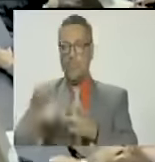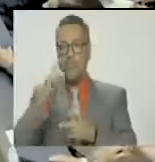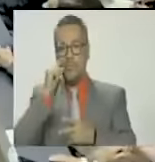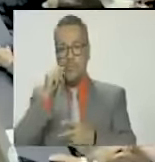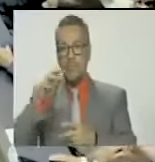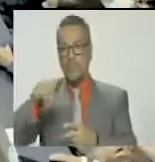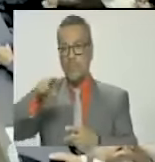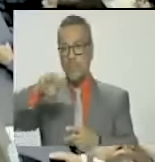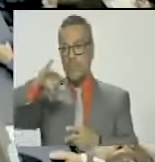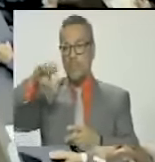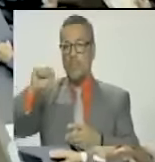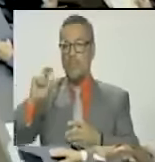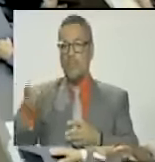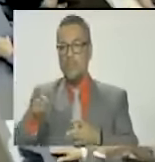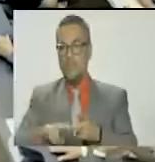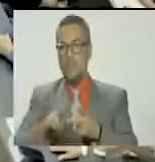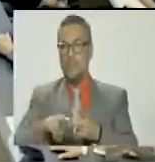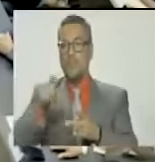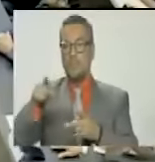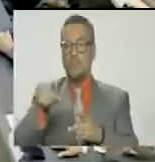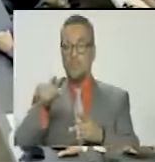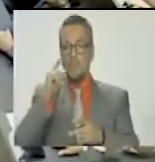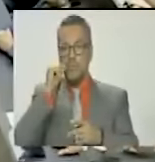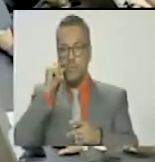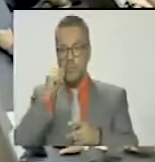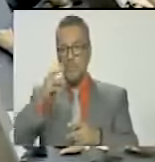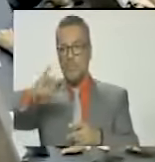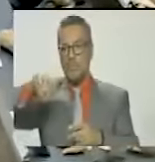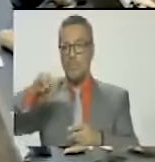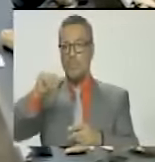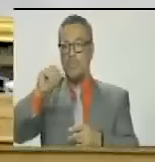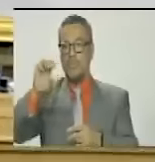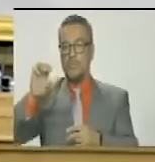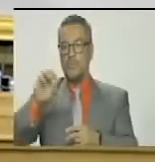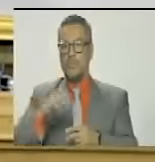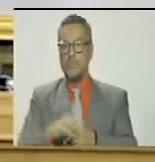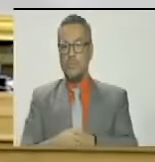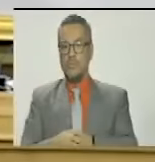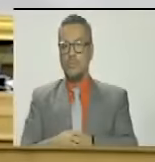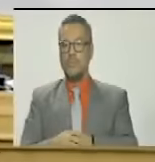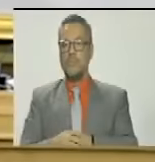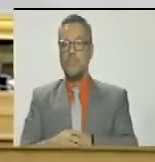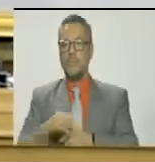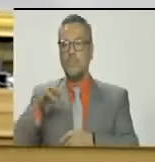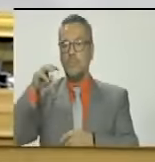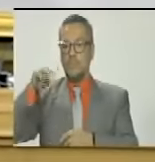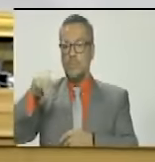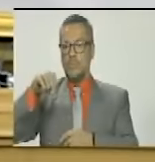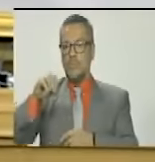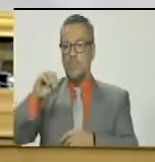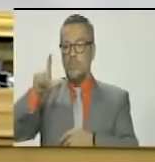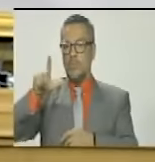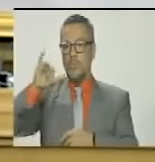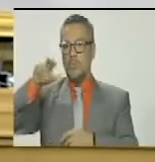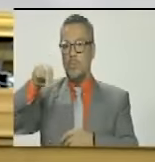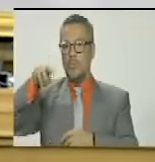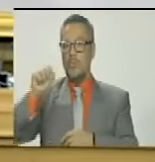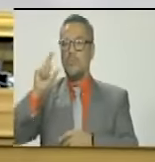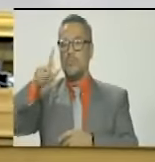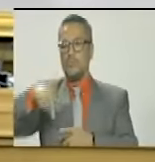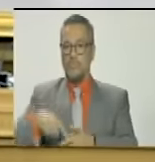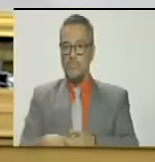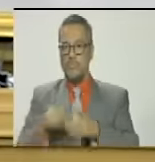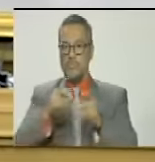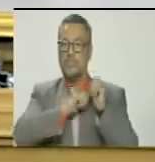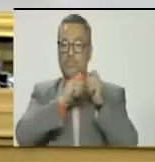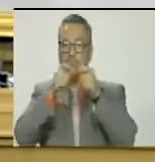ciudadana María Alejandra Hernández y el ciudadano José Omar Molina Palencia. También